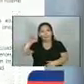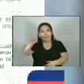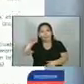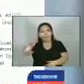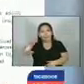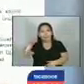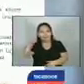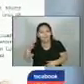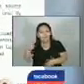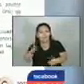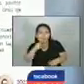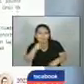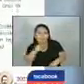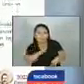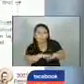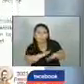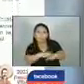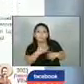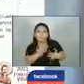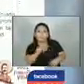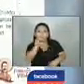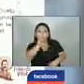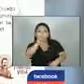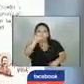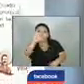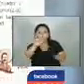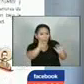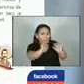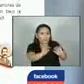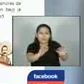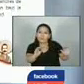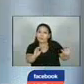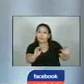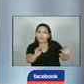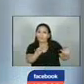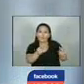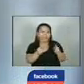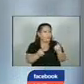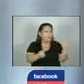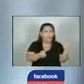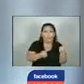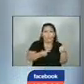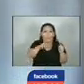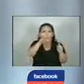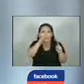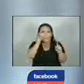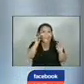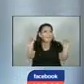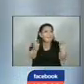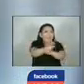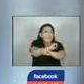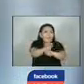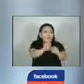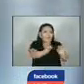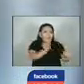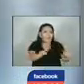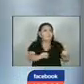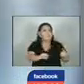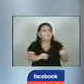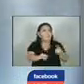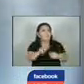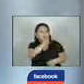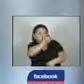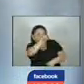prensa ellos aseguran que fueron encontrados veinticinco menores no acompañados otro de los puntos importantes es que fueron